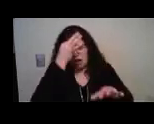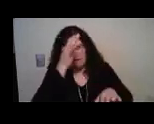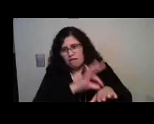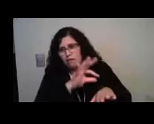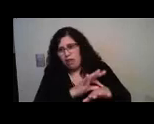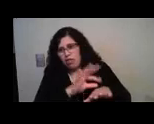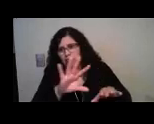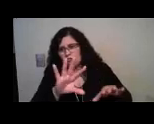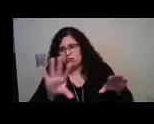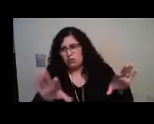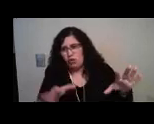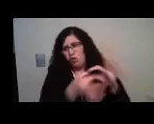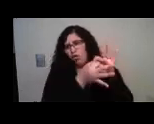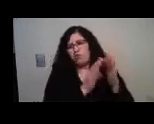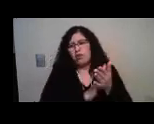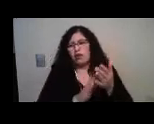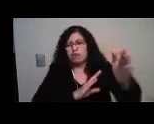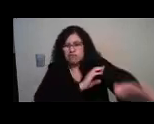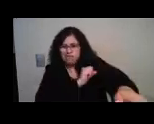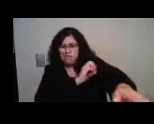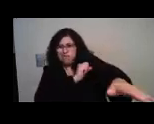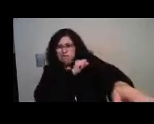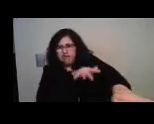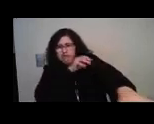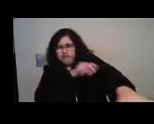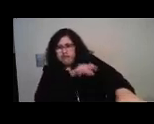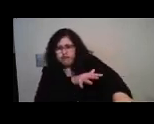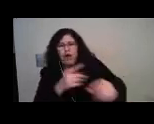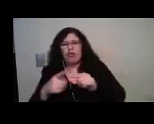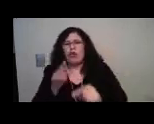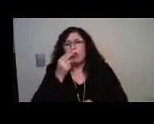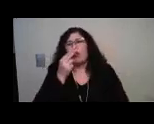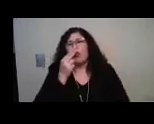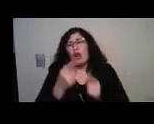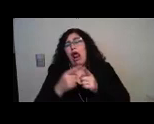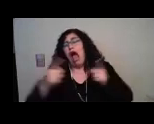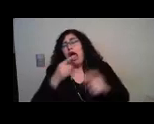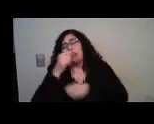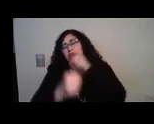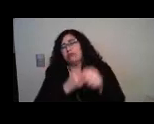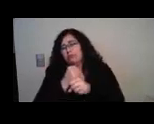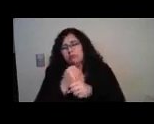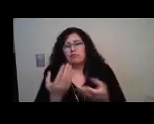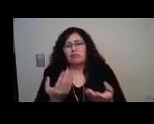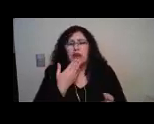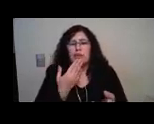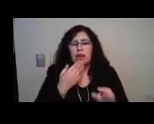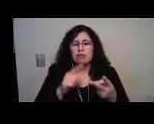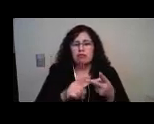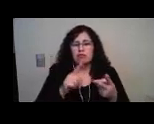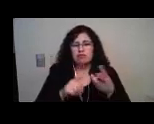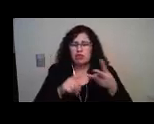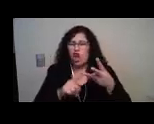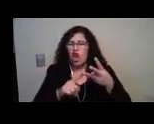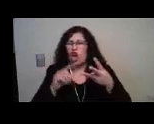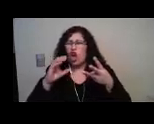Hipertensión arterial, el consumo del tabaquismo prolongado, ¿cierto? los niveles de colesterol alto,